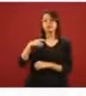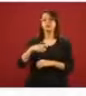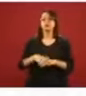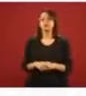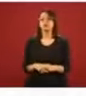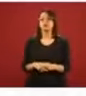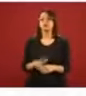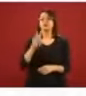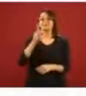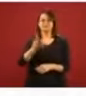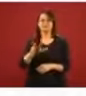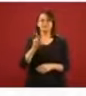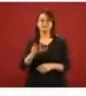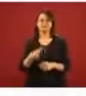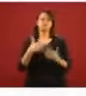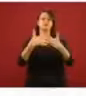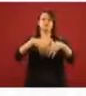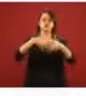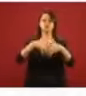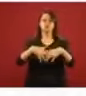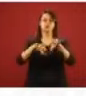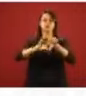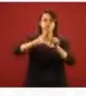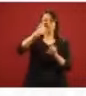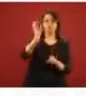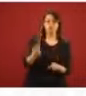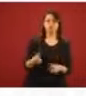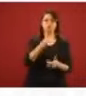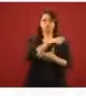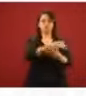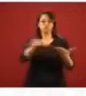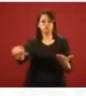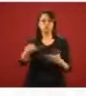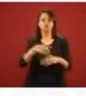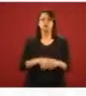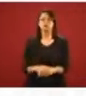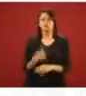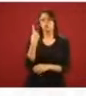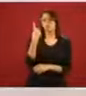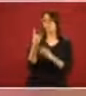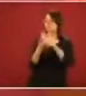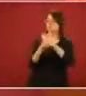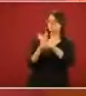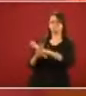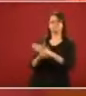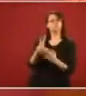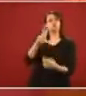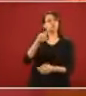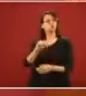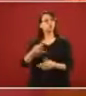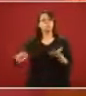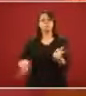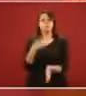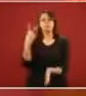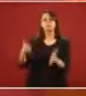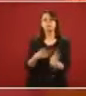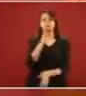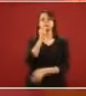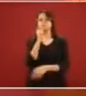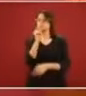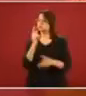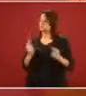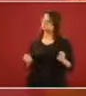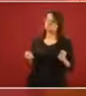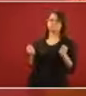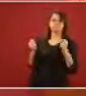18 mangueras inmovilizadas, la que no se dejó verificar por segunda ocasión con fuerza pública